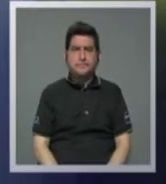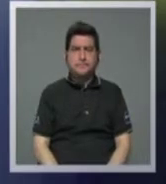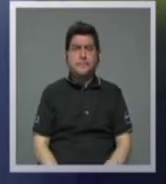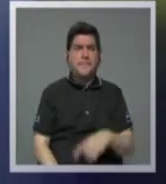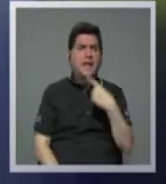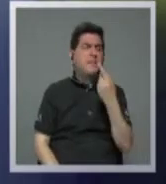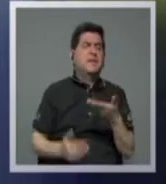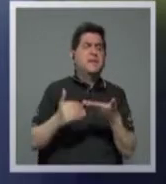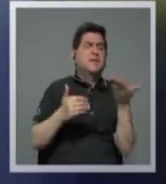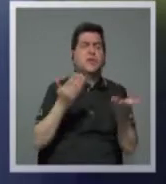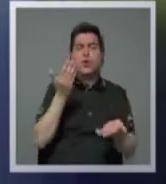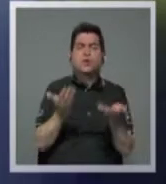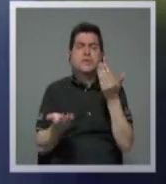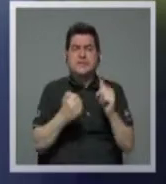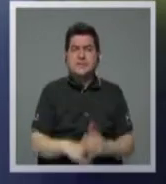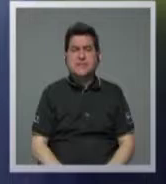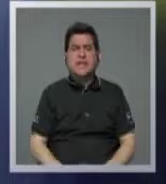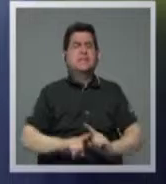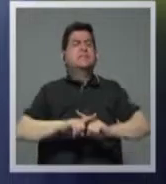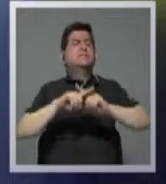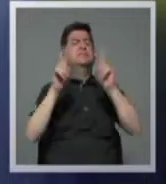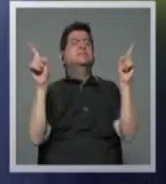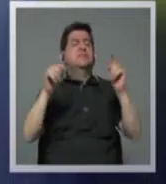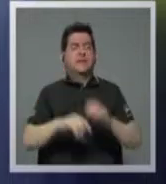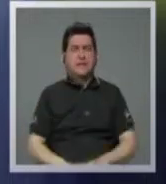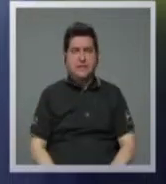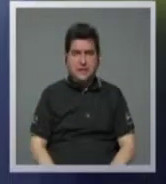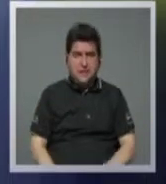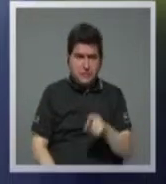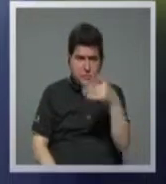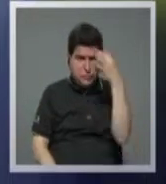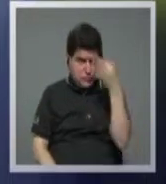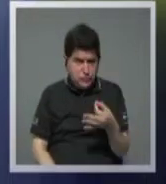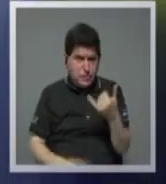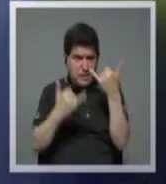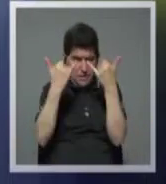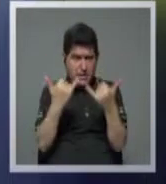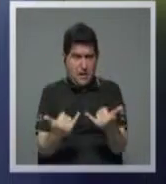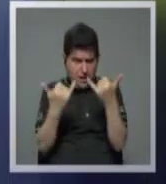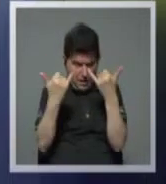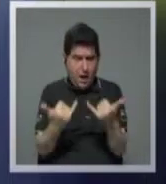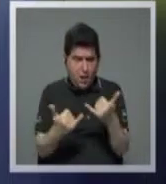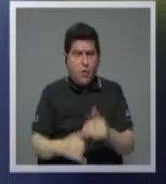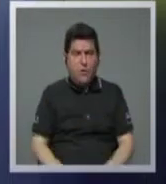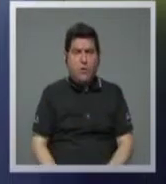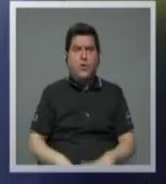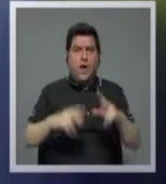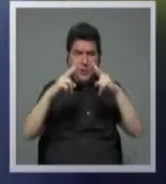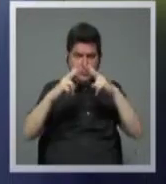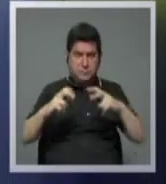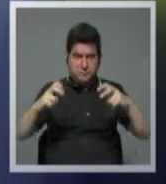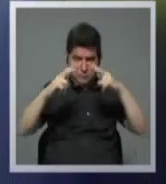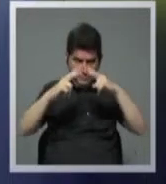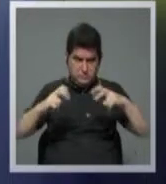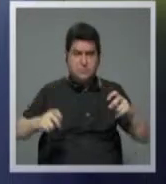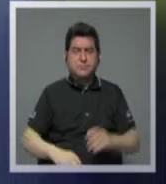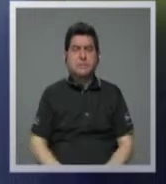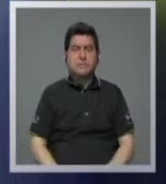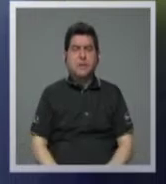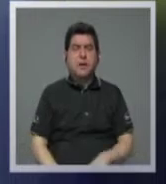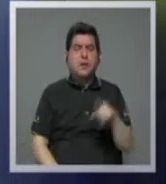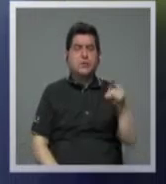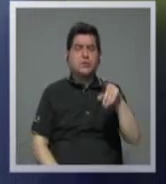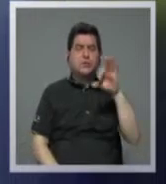dice cosas muy diferentes. Pasemos, si le parece, don Carlos, ahora un poco a Zona